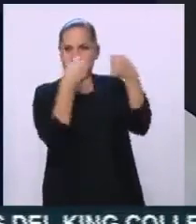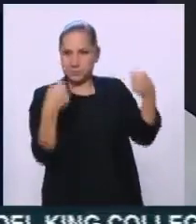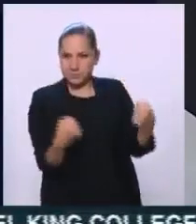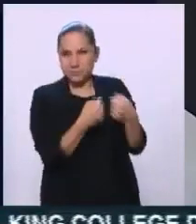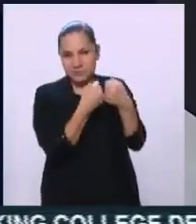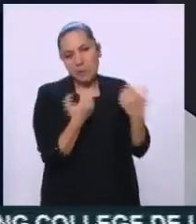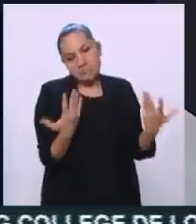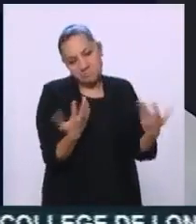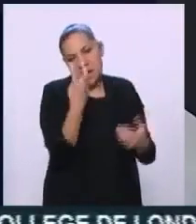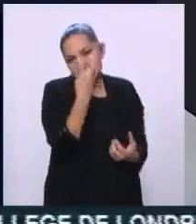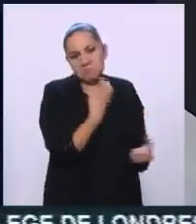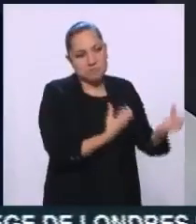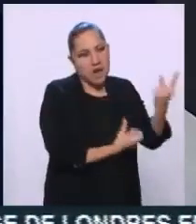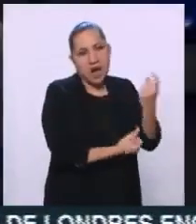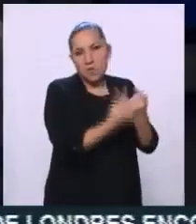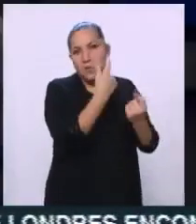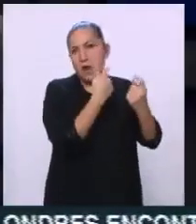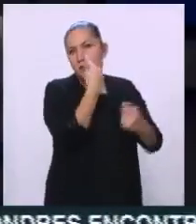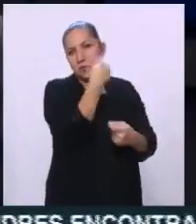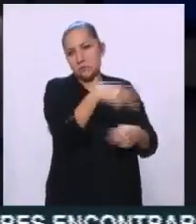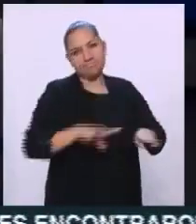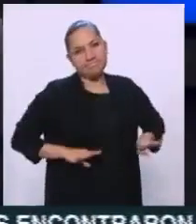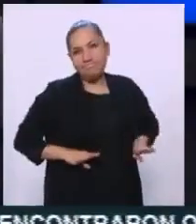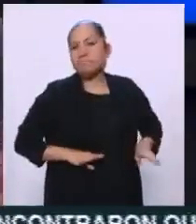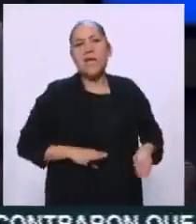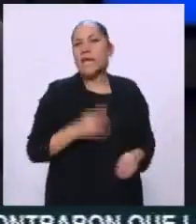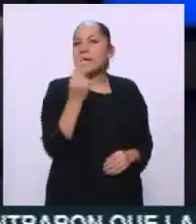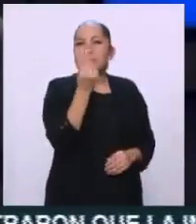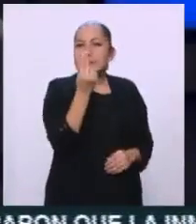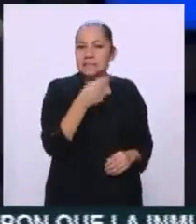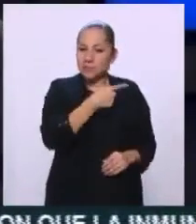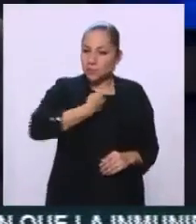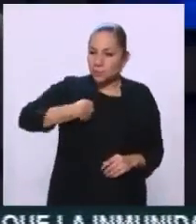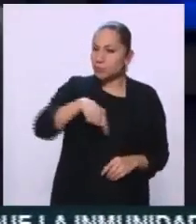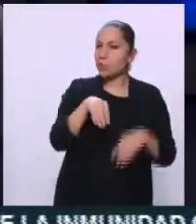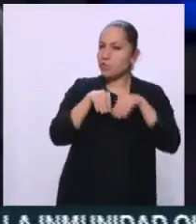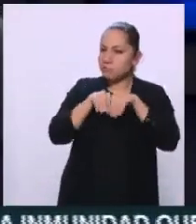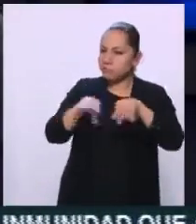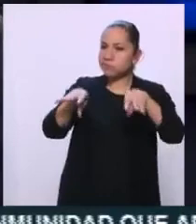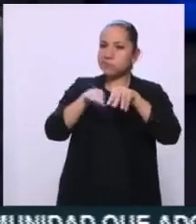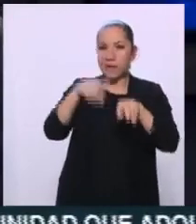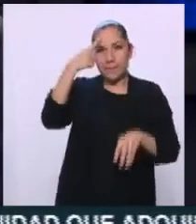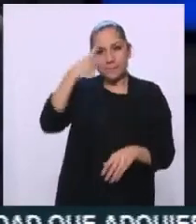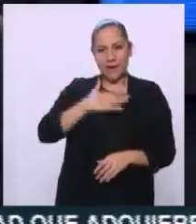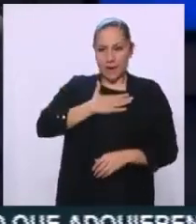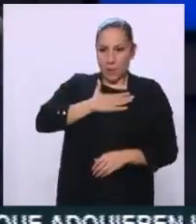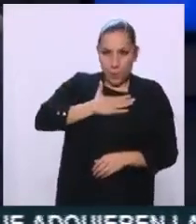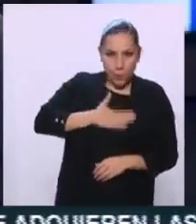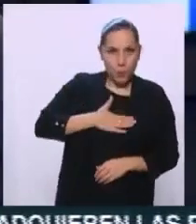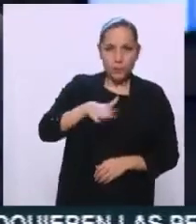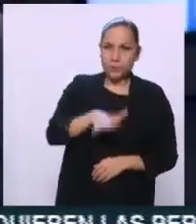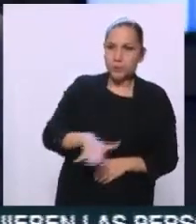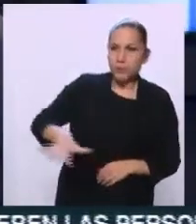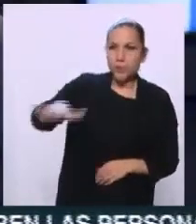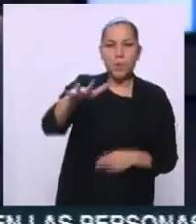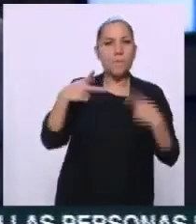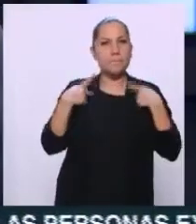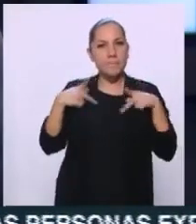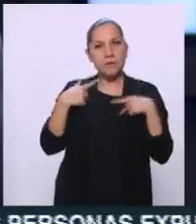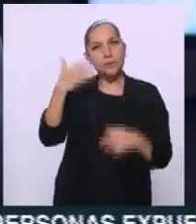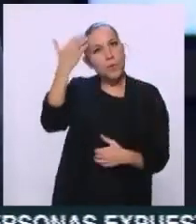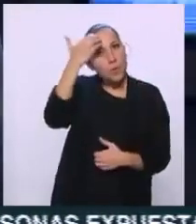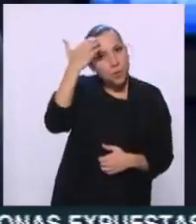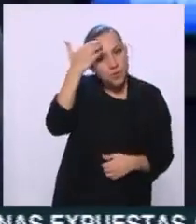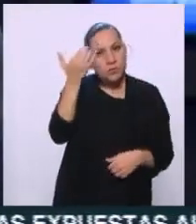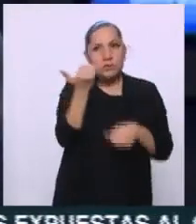más, digamos, democrática, más dialogante y sobre todo de saber que si uno es